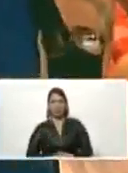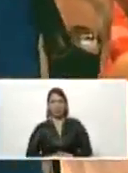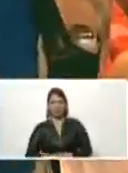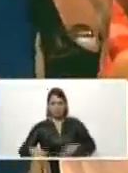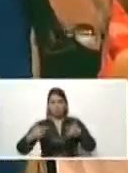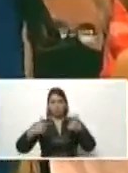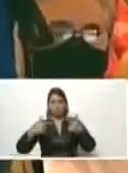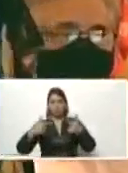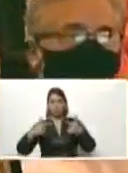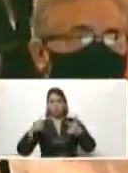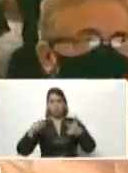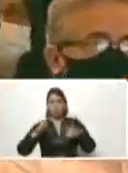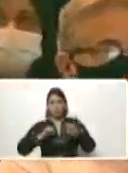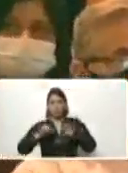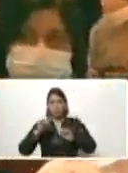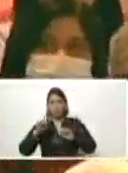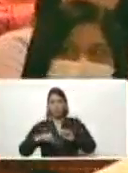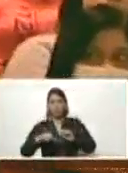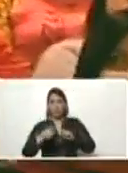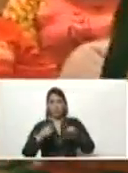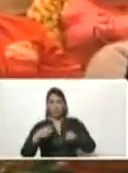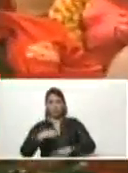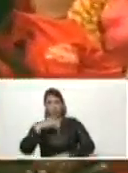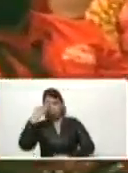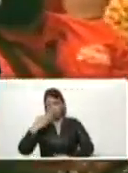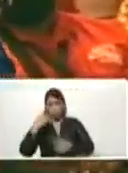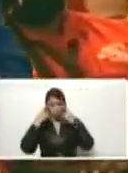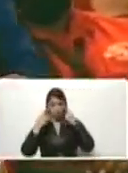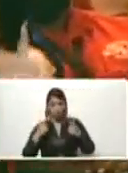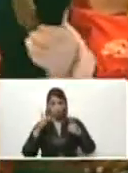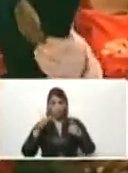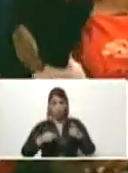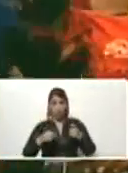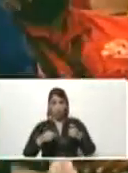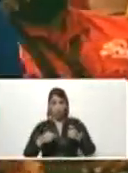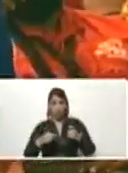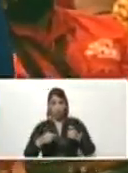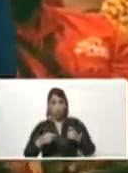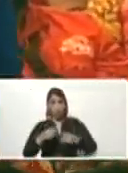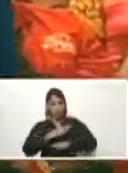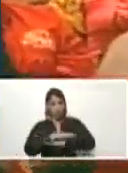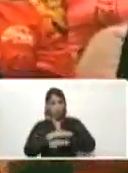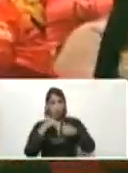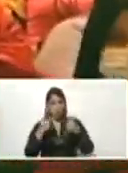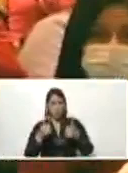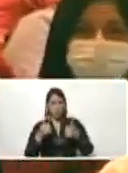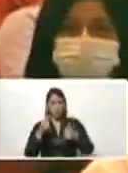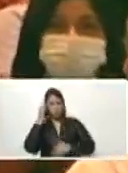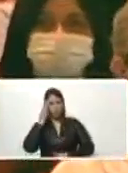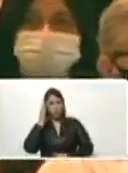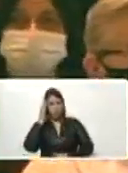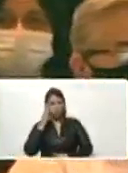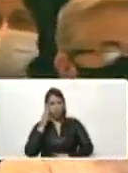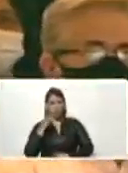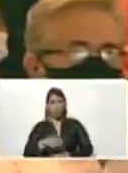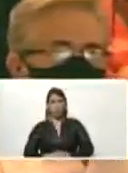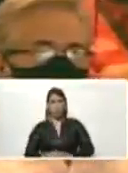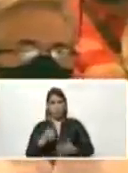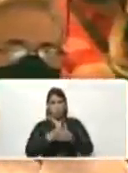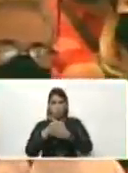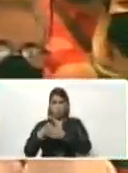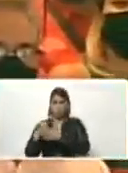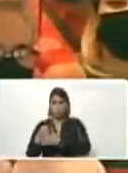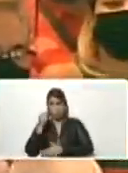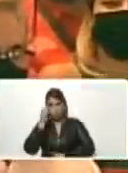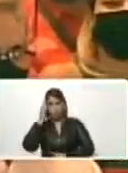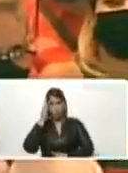al derrotismo y a la deserción, sino con soldados expertos, instruidos, disciplinados, con conciencia de la causa por la que luchan, capaces